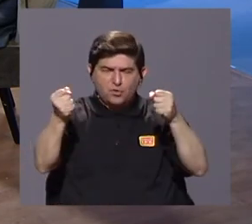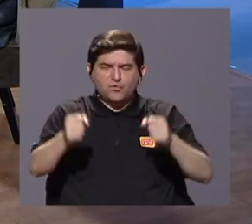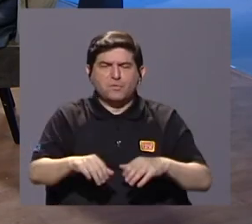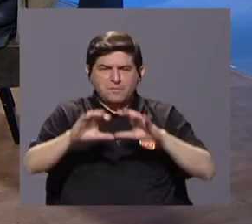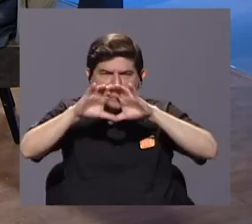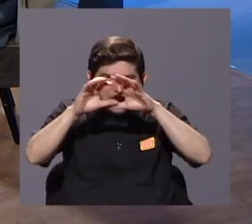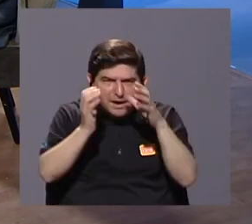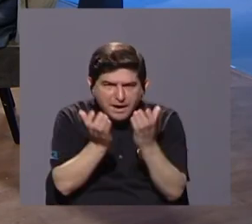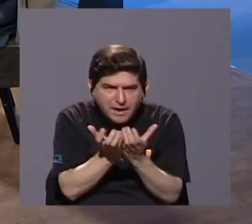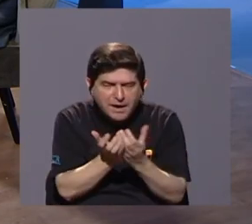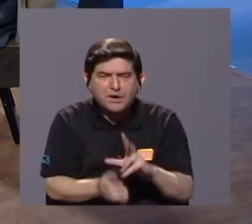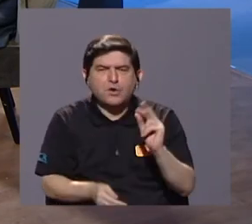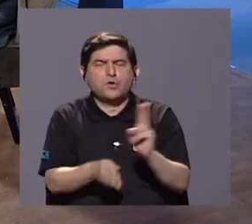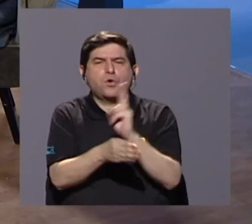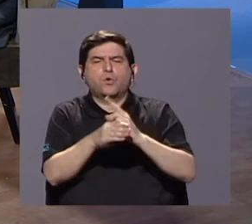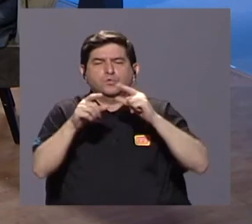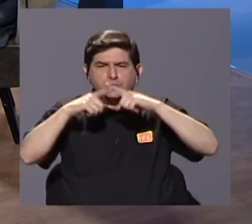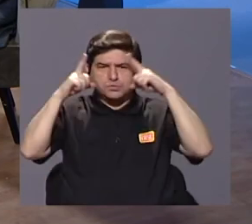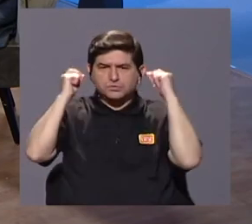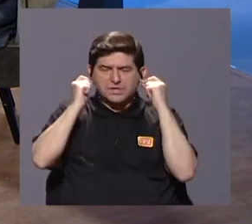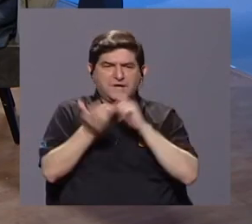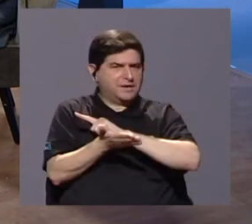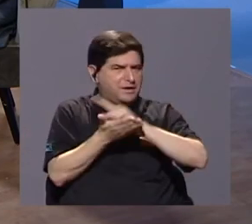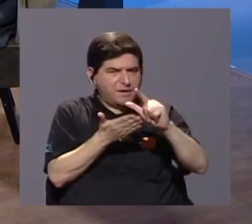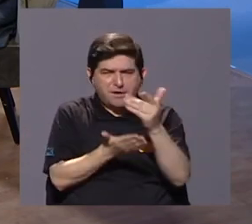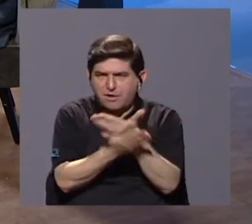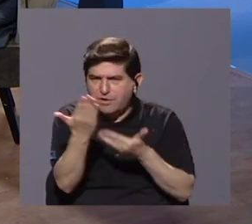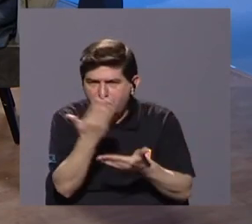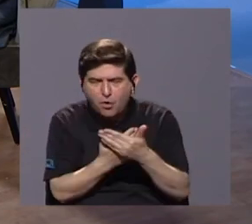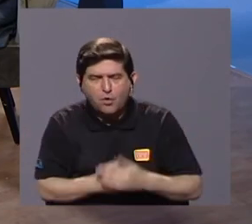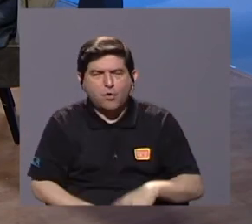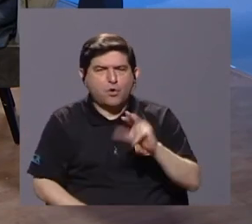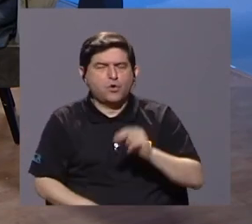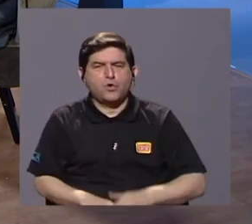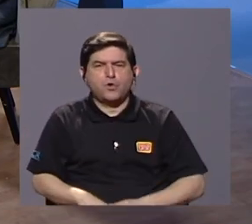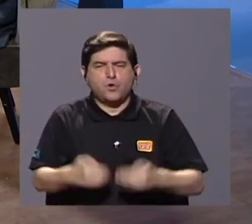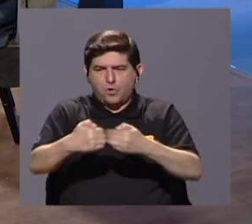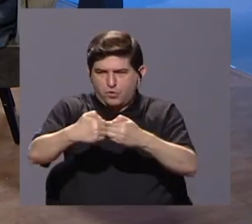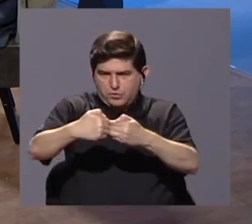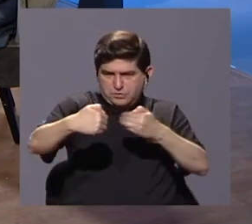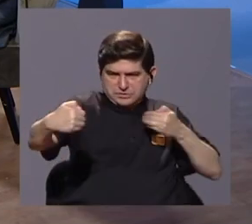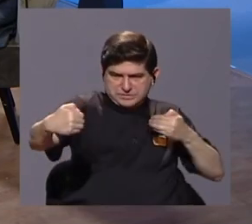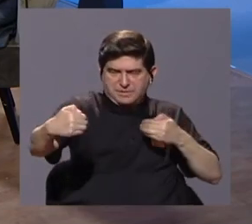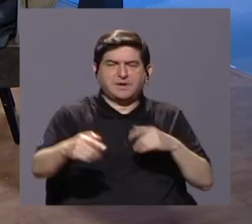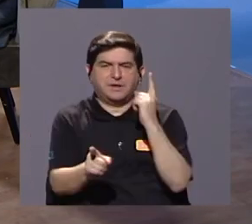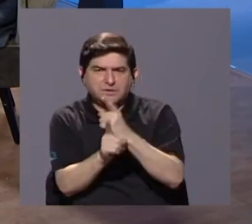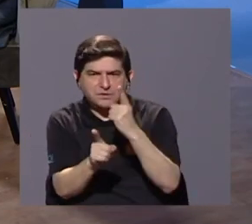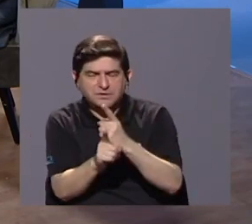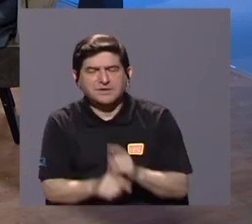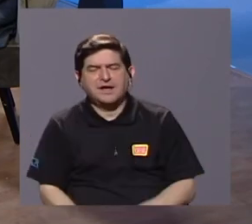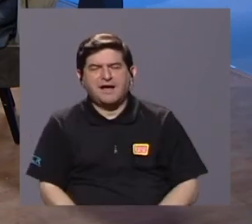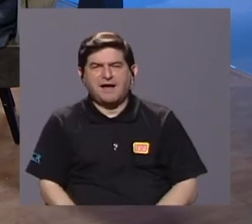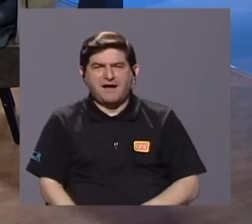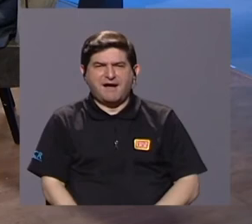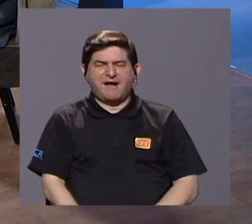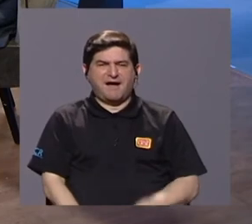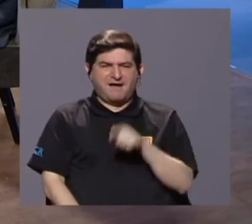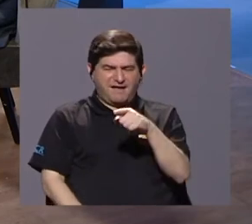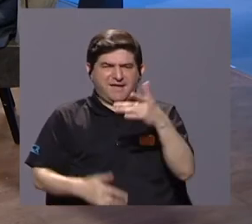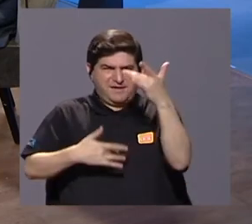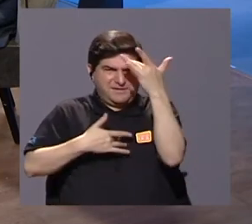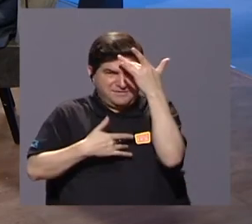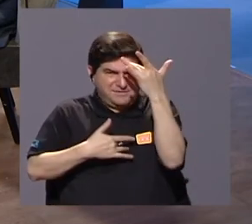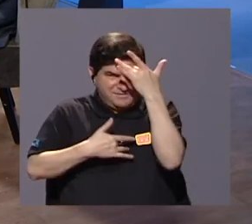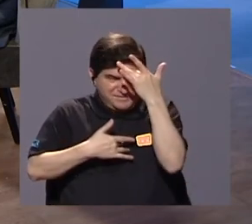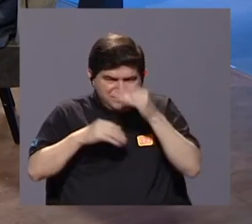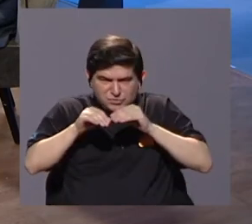no utilizamos la mascarilla, si no nos lavamos las manos, si no guardamos distancia, los contagios más probablemente van a